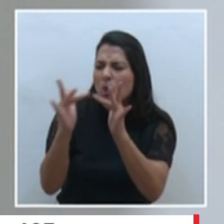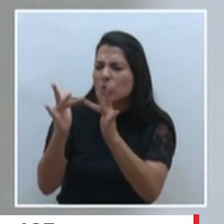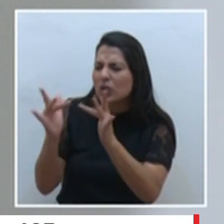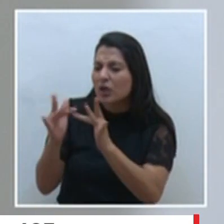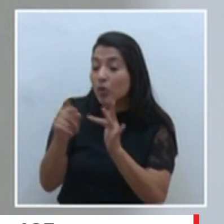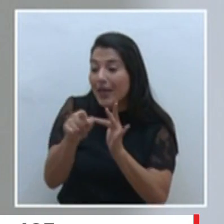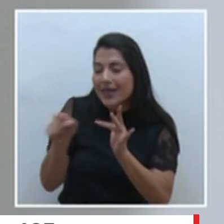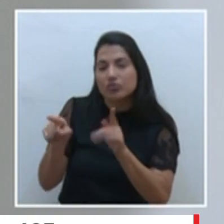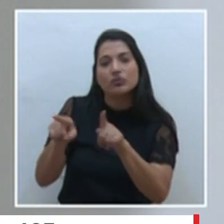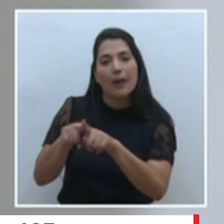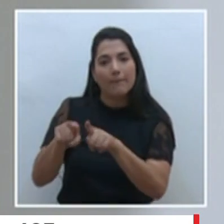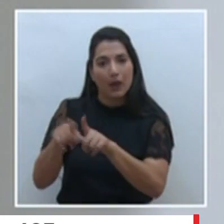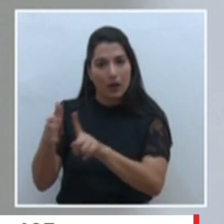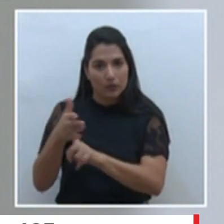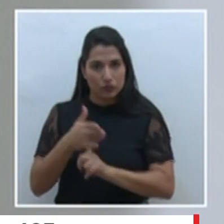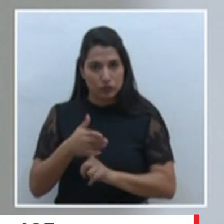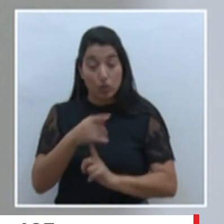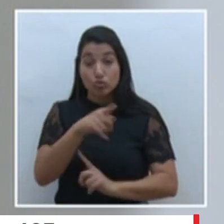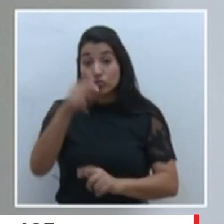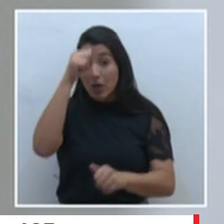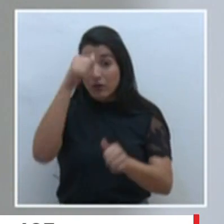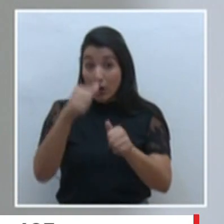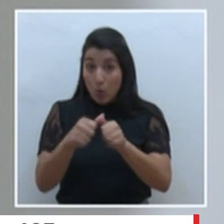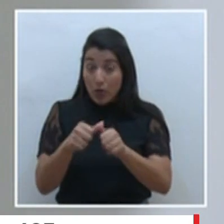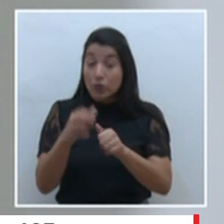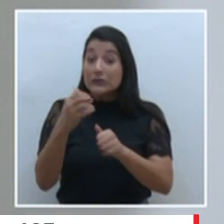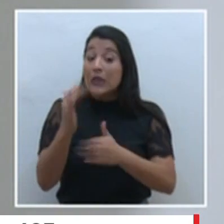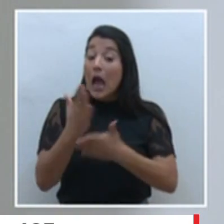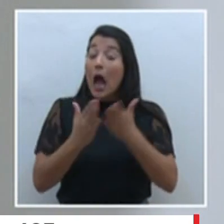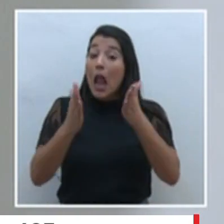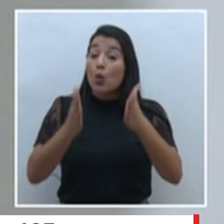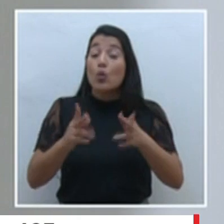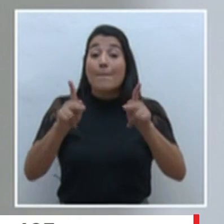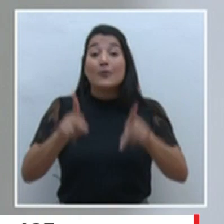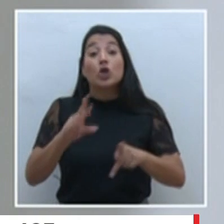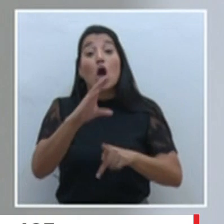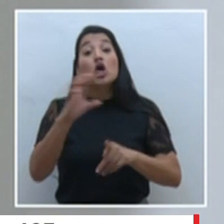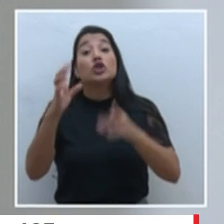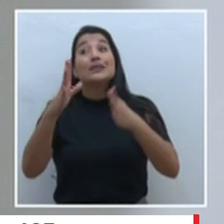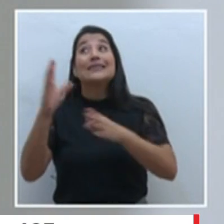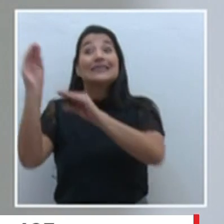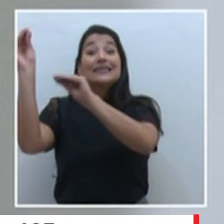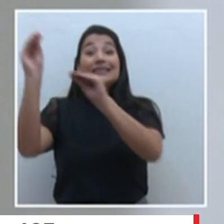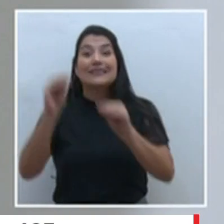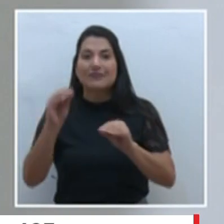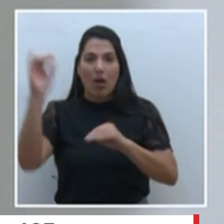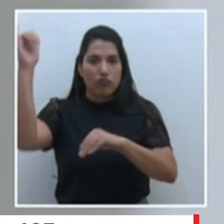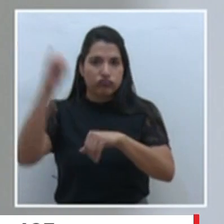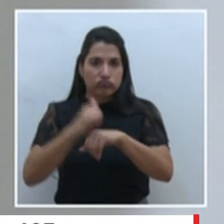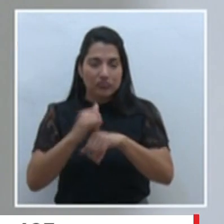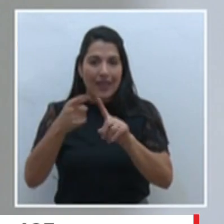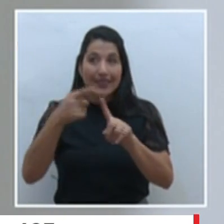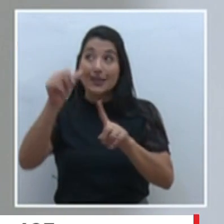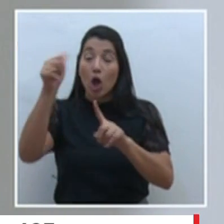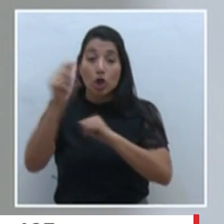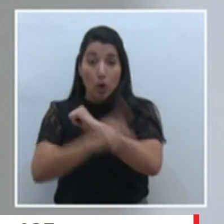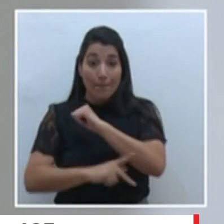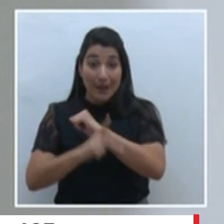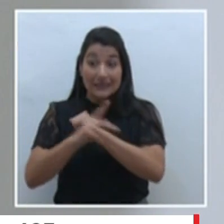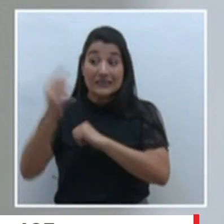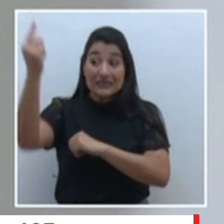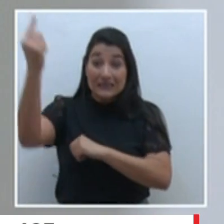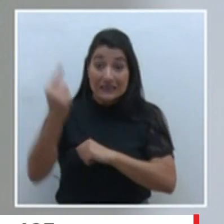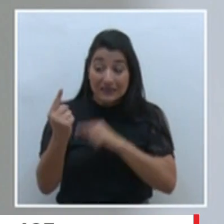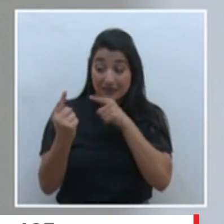familiares. Y recordemos que también, obviamente, los que vienen repatriados, que vienen con síntomas presentes de COVID-19, sí se les